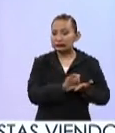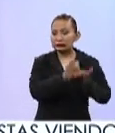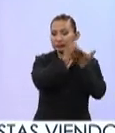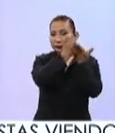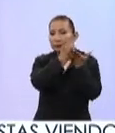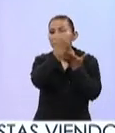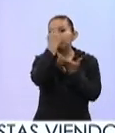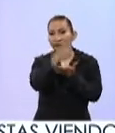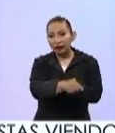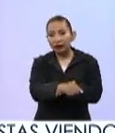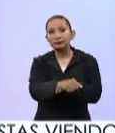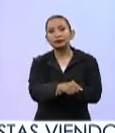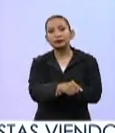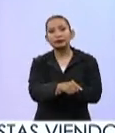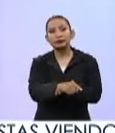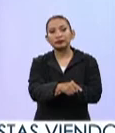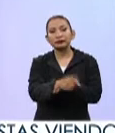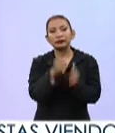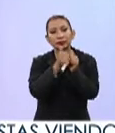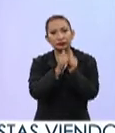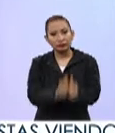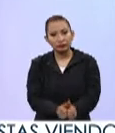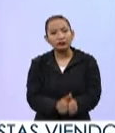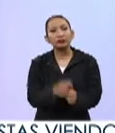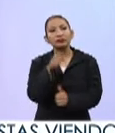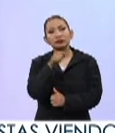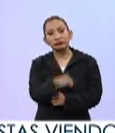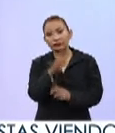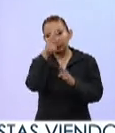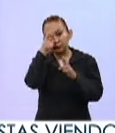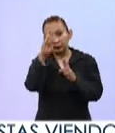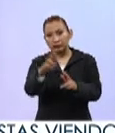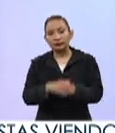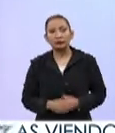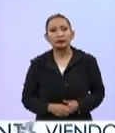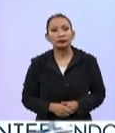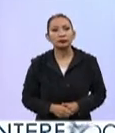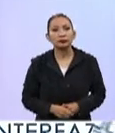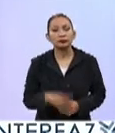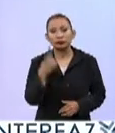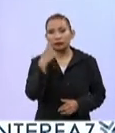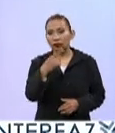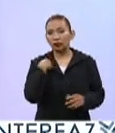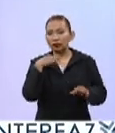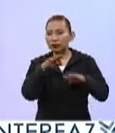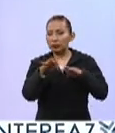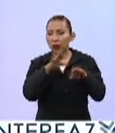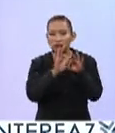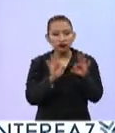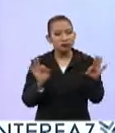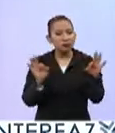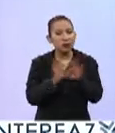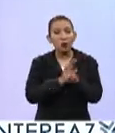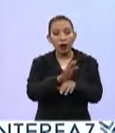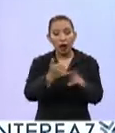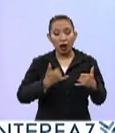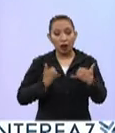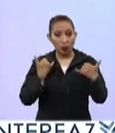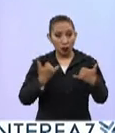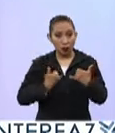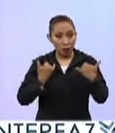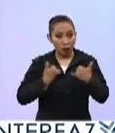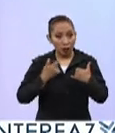condicionante de que se les mantenga, de que se les respete. Una de las tareas importantes es que los jóvenes